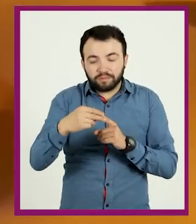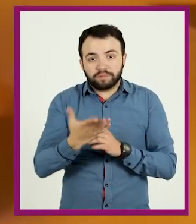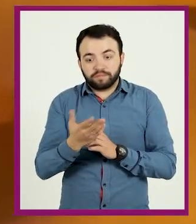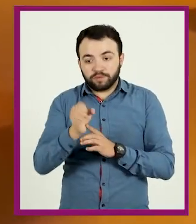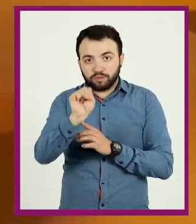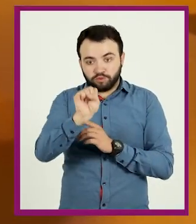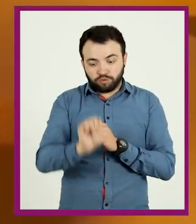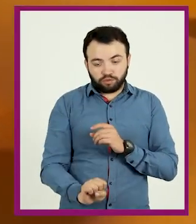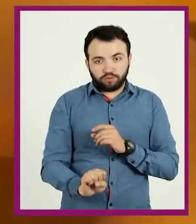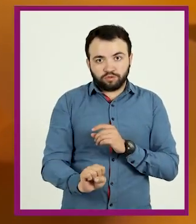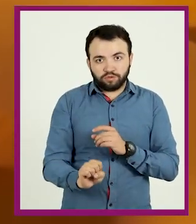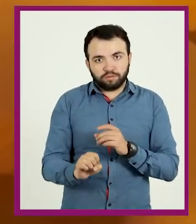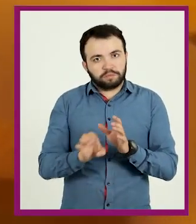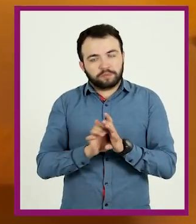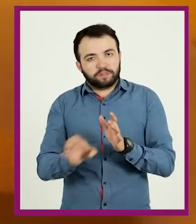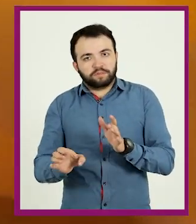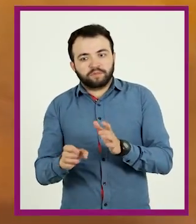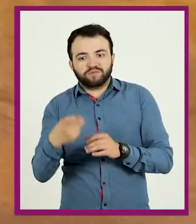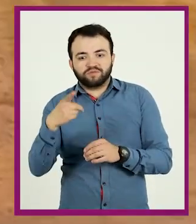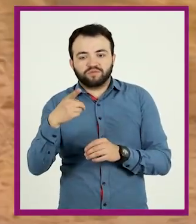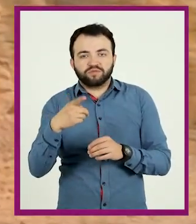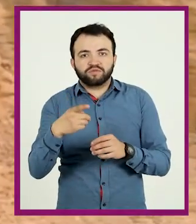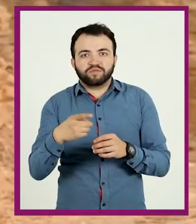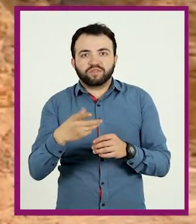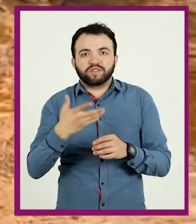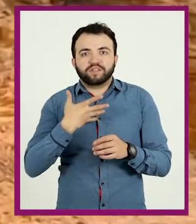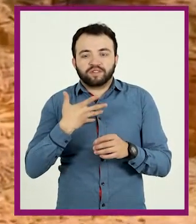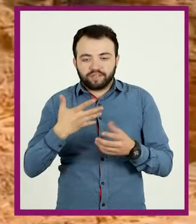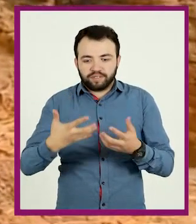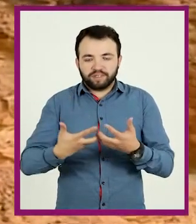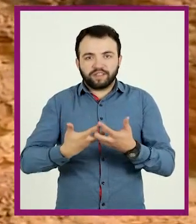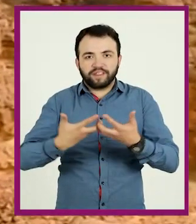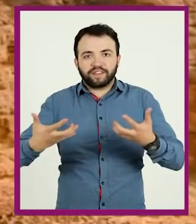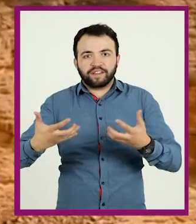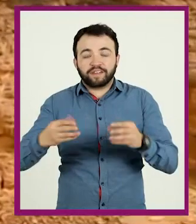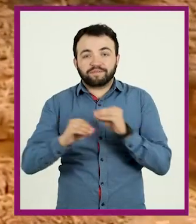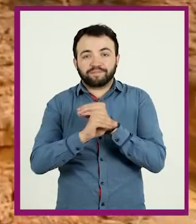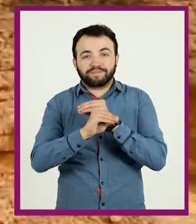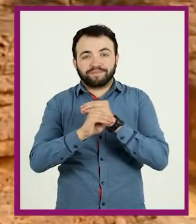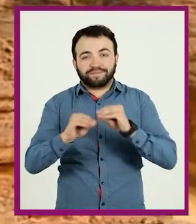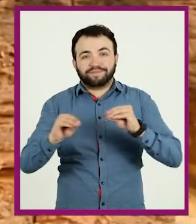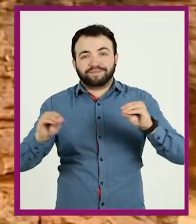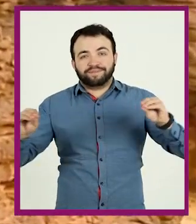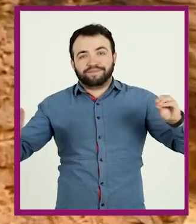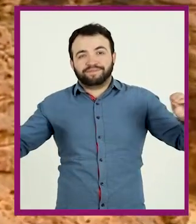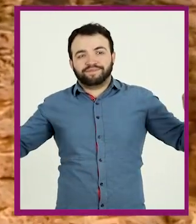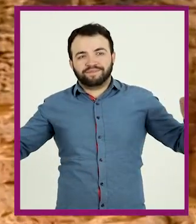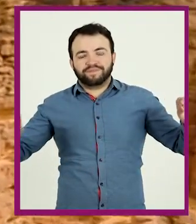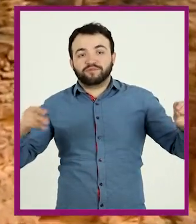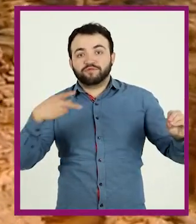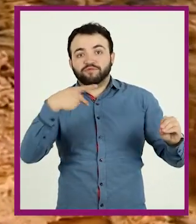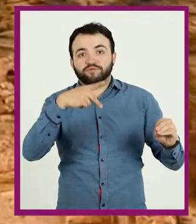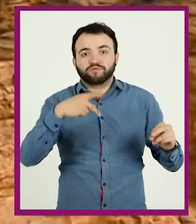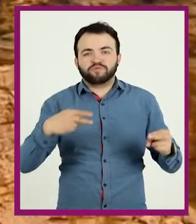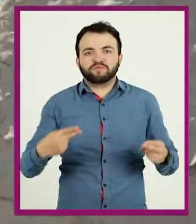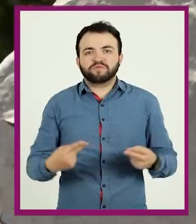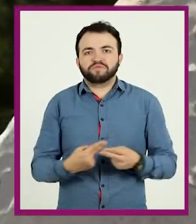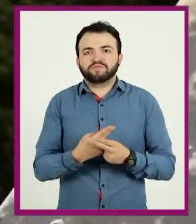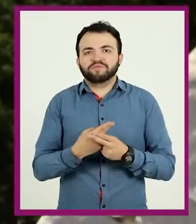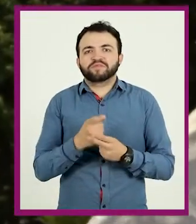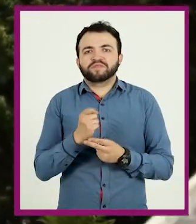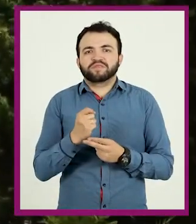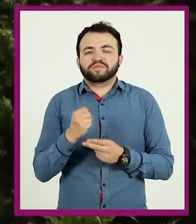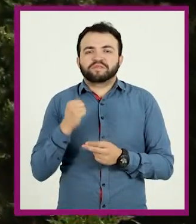El sur, en contraste, es parte del desierto del Sahara. La nación se formó a lo largo de los siglos,